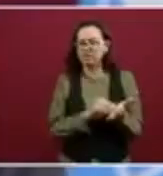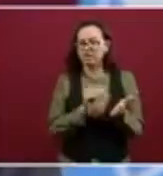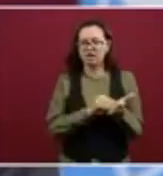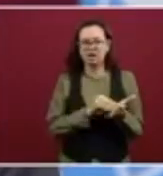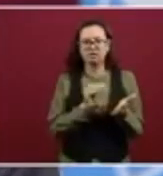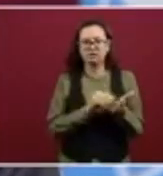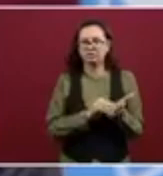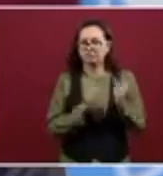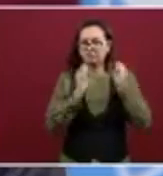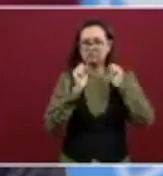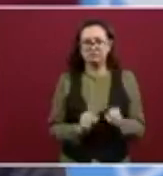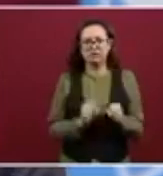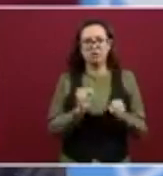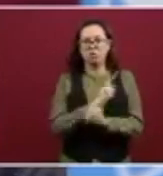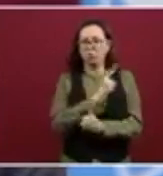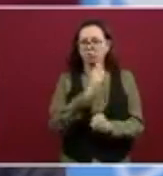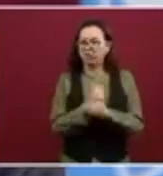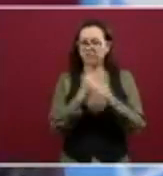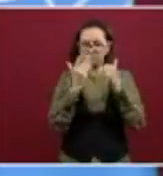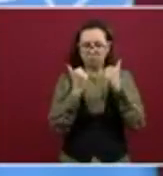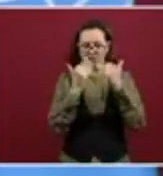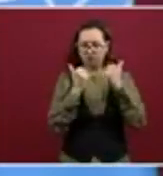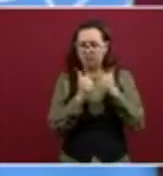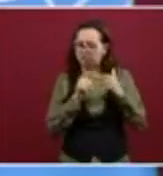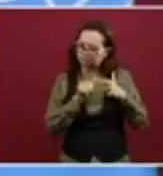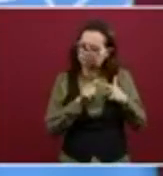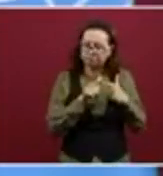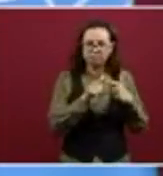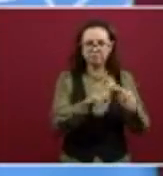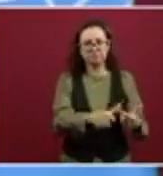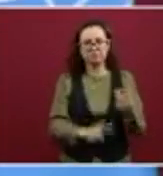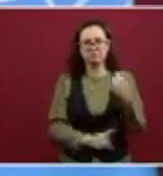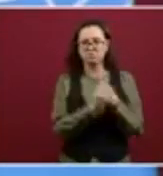la inseguridad, la violencia, hemos